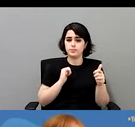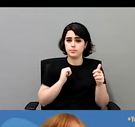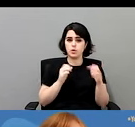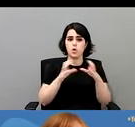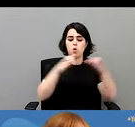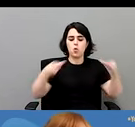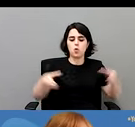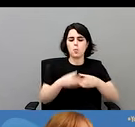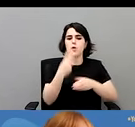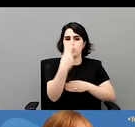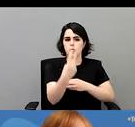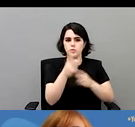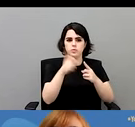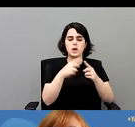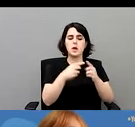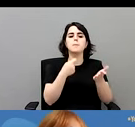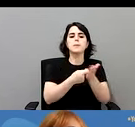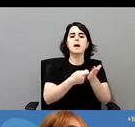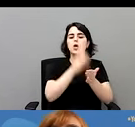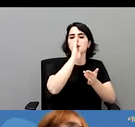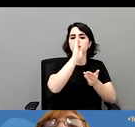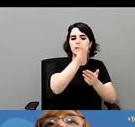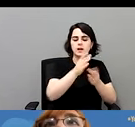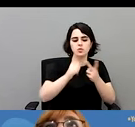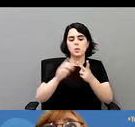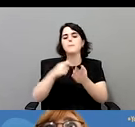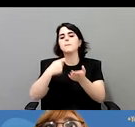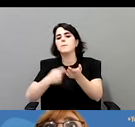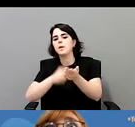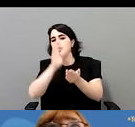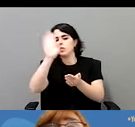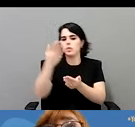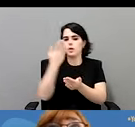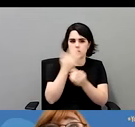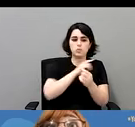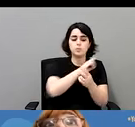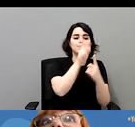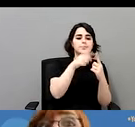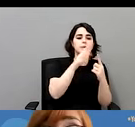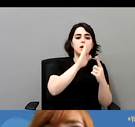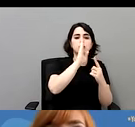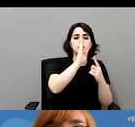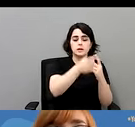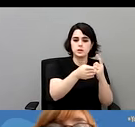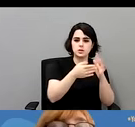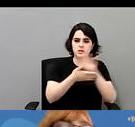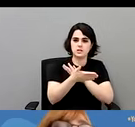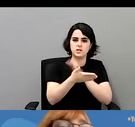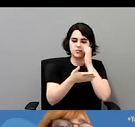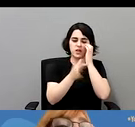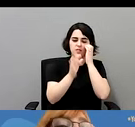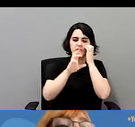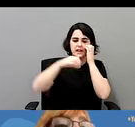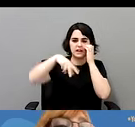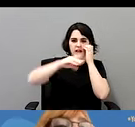2 grandes grupos. Pago directo, pago indirecto. Vamos a ver en qué se diferencia cada una. Pago directo, nos va a hablar Fernanda, así que lo